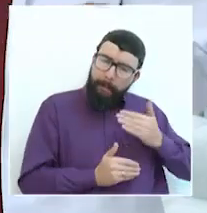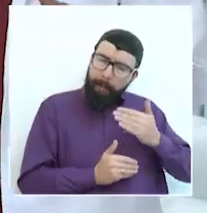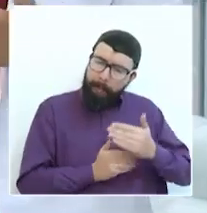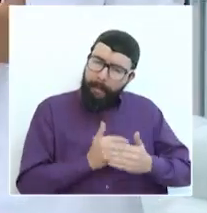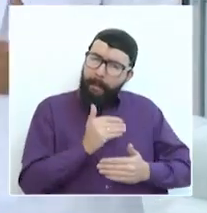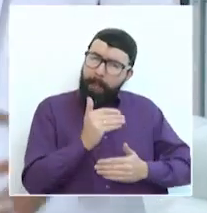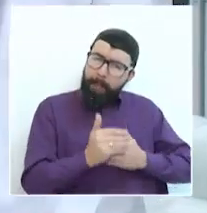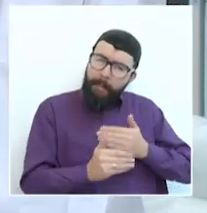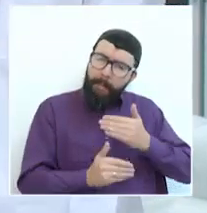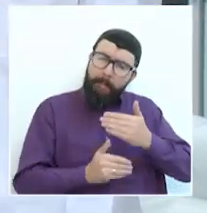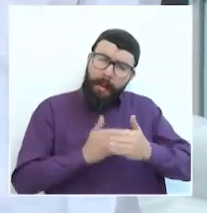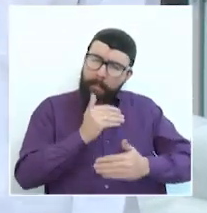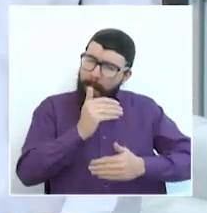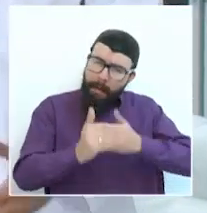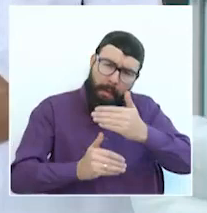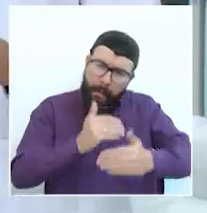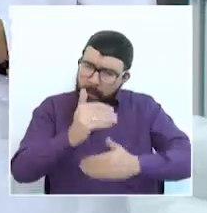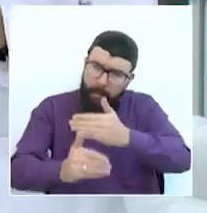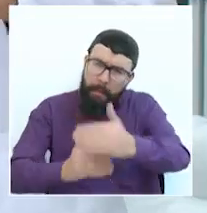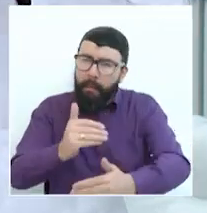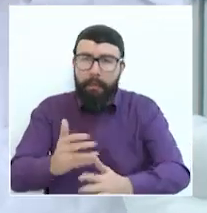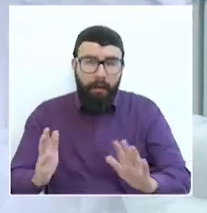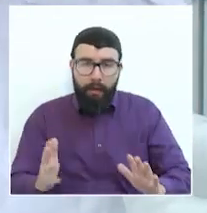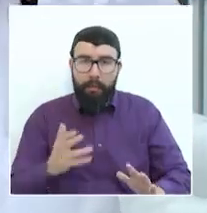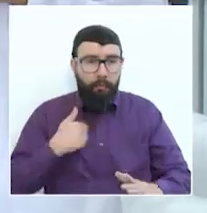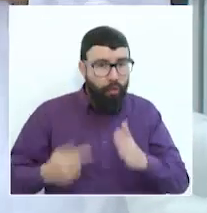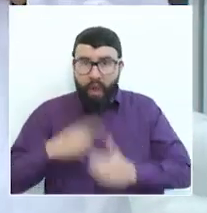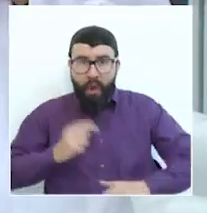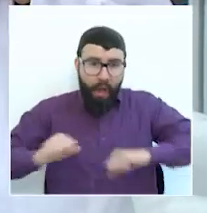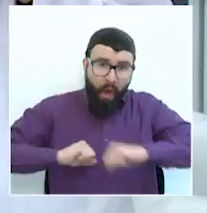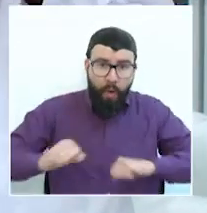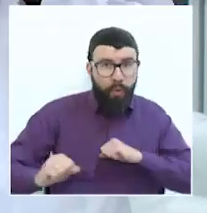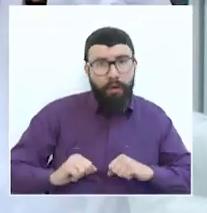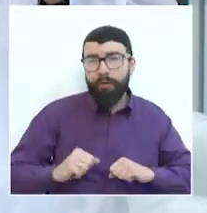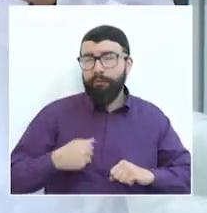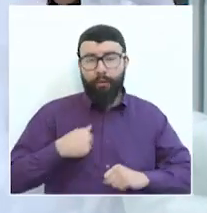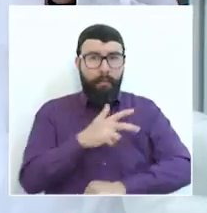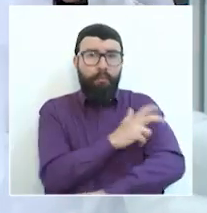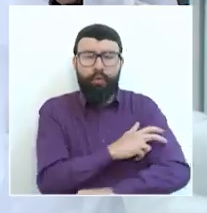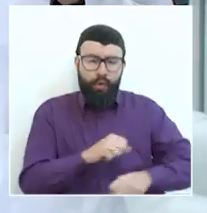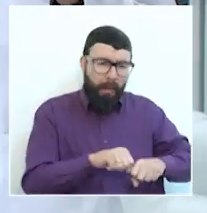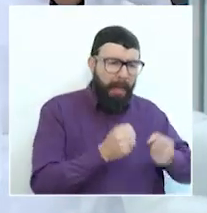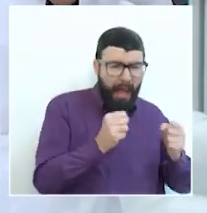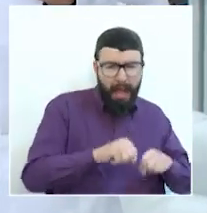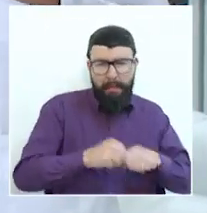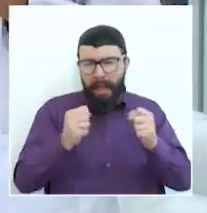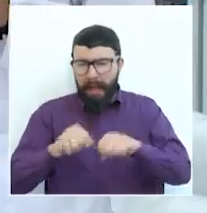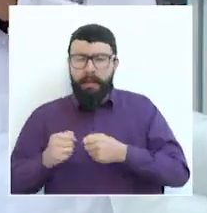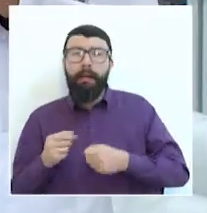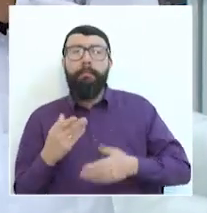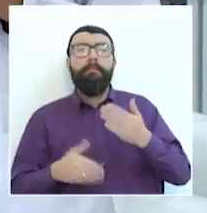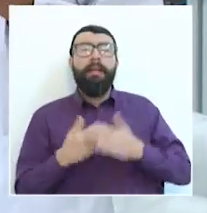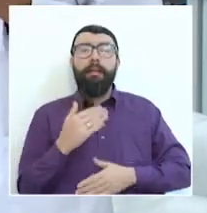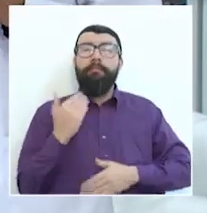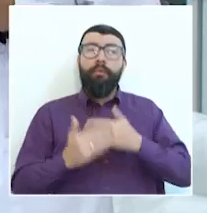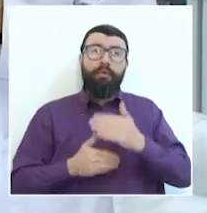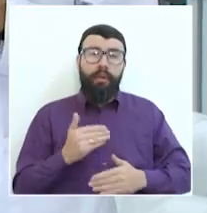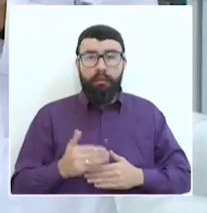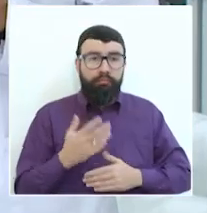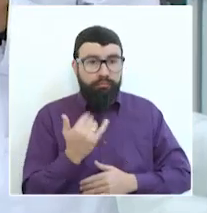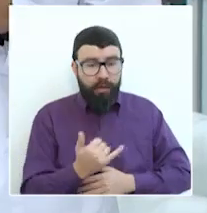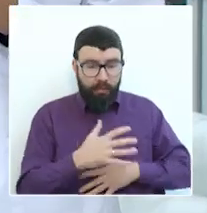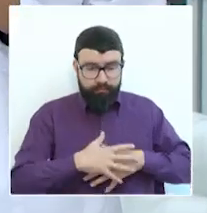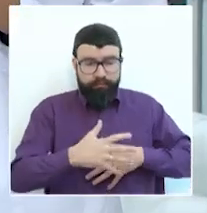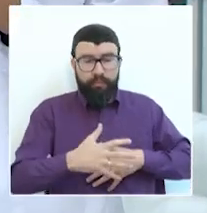de sopetón, pues claro, mis músculos no están preparados, se rompen y es cuando comienza a haber ese proceso inflamatorio que puede durar máximo